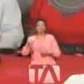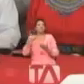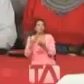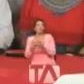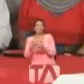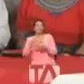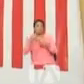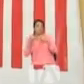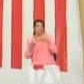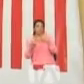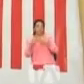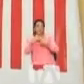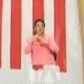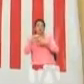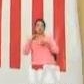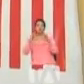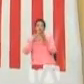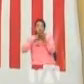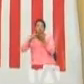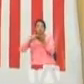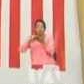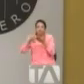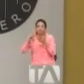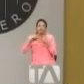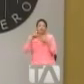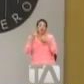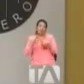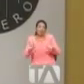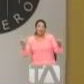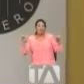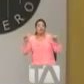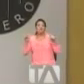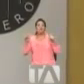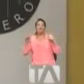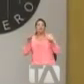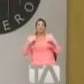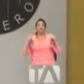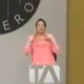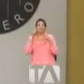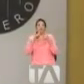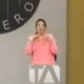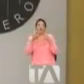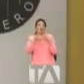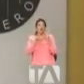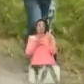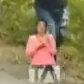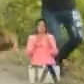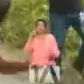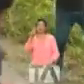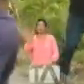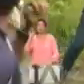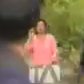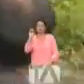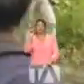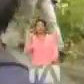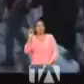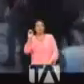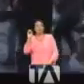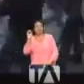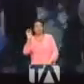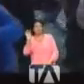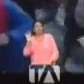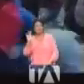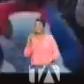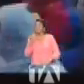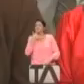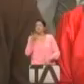la amnistía para los procesados, el indulto para los sentenciados y declarar inconstitucional el artículo 283 del COIP sobre ataque